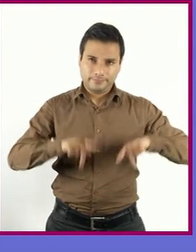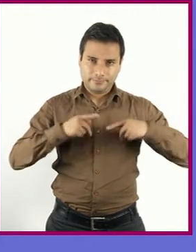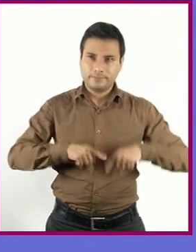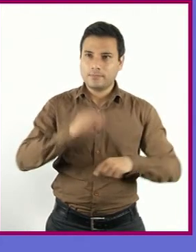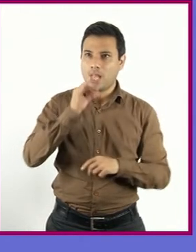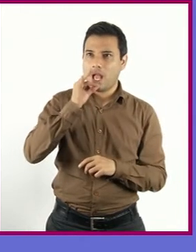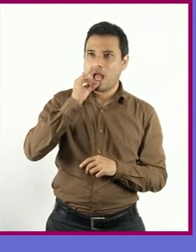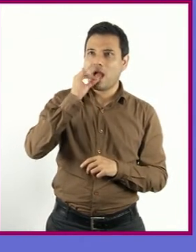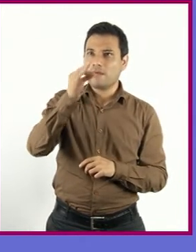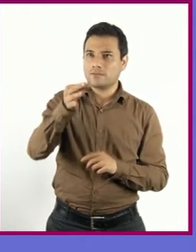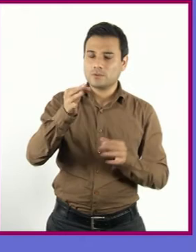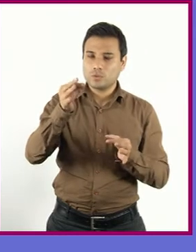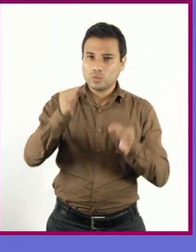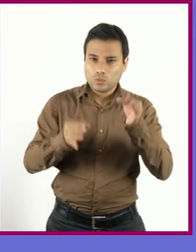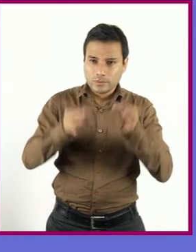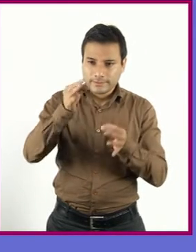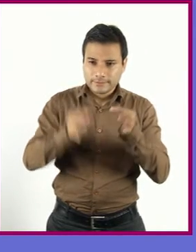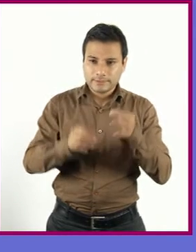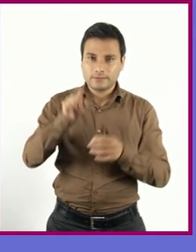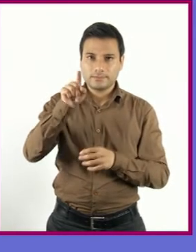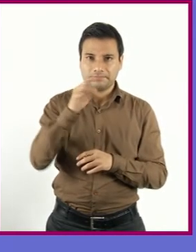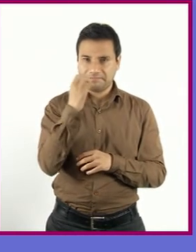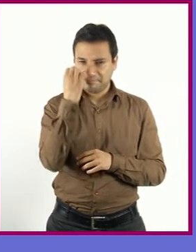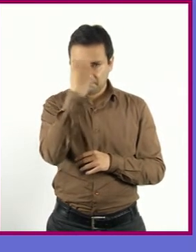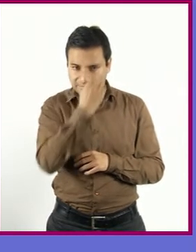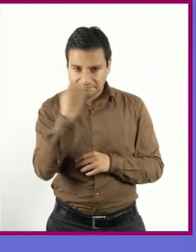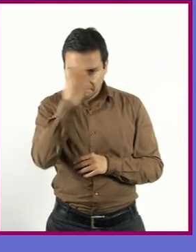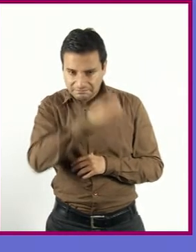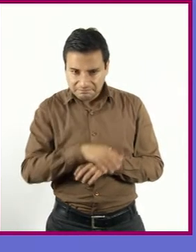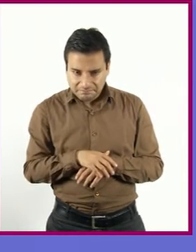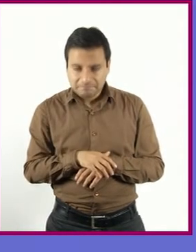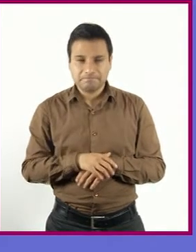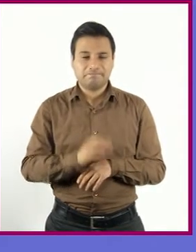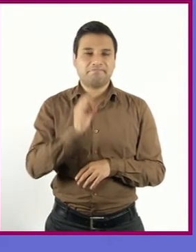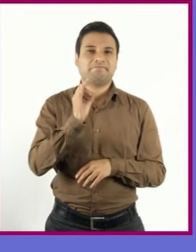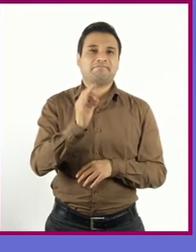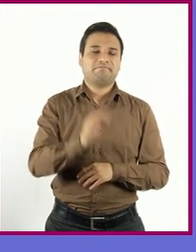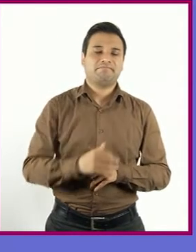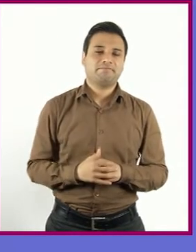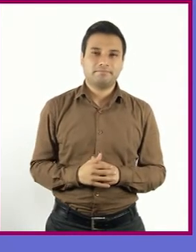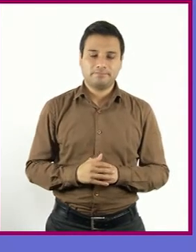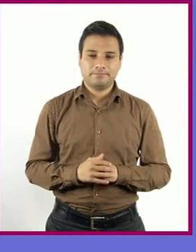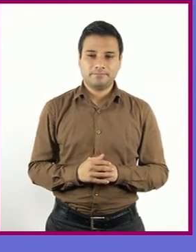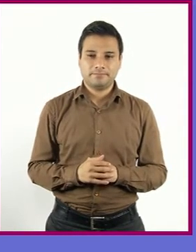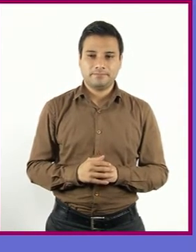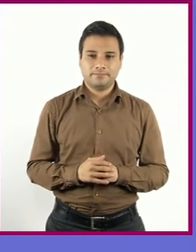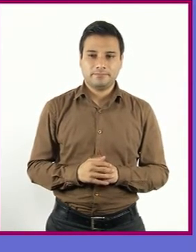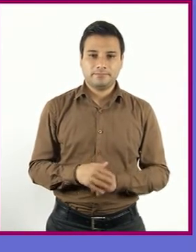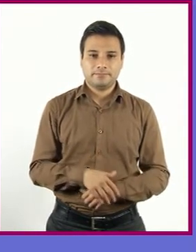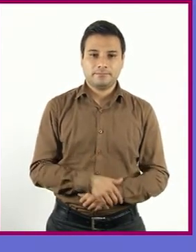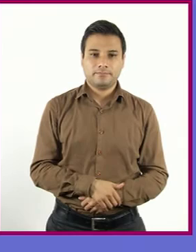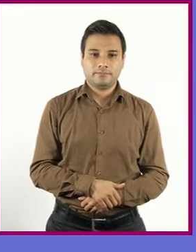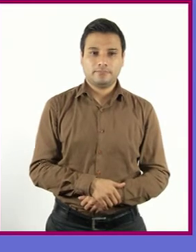al juez para que el juez verifique y él pueda dar el valor.